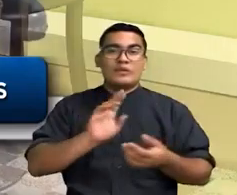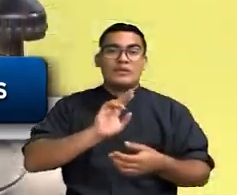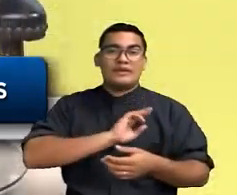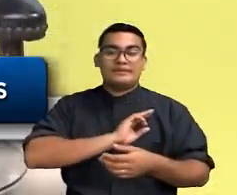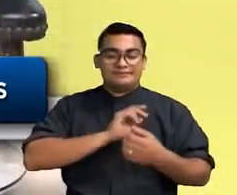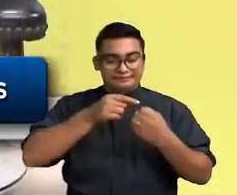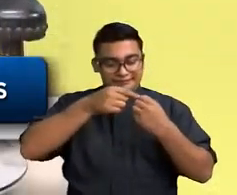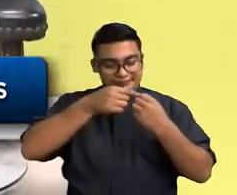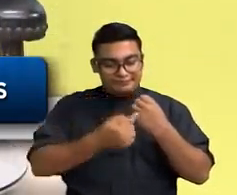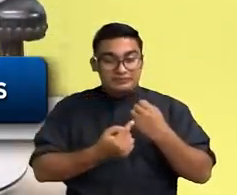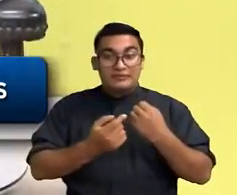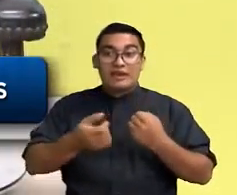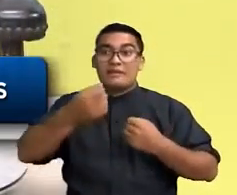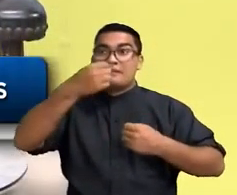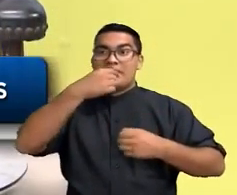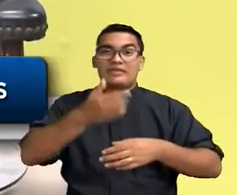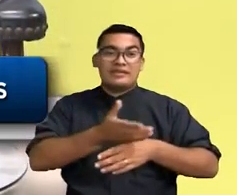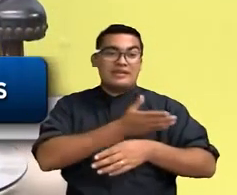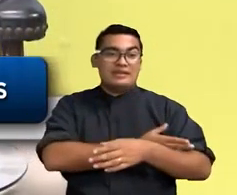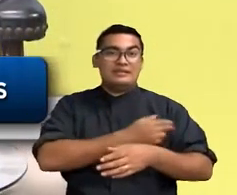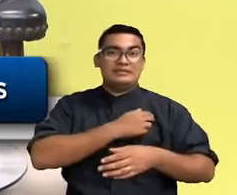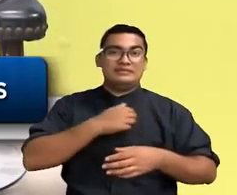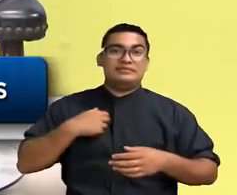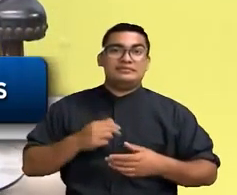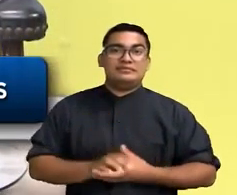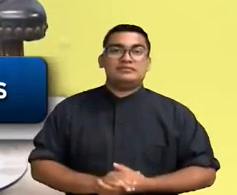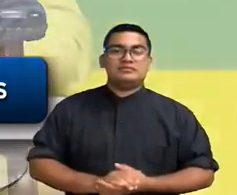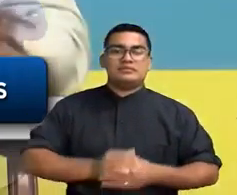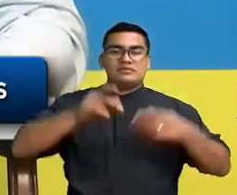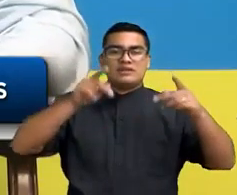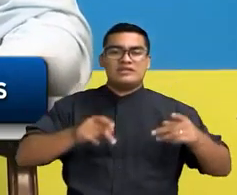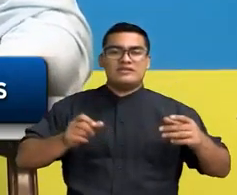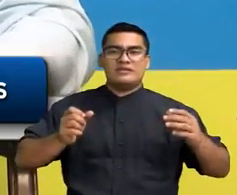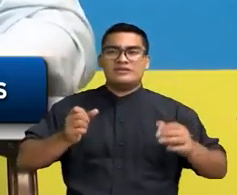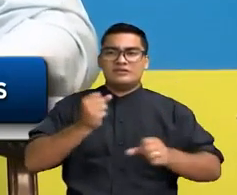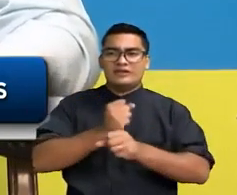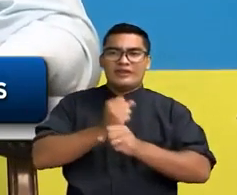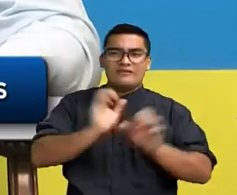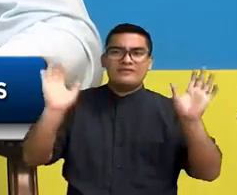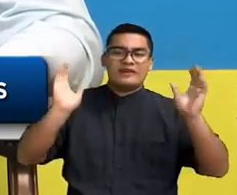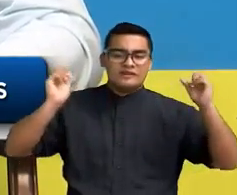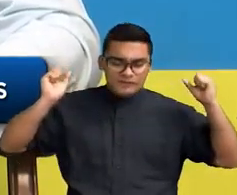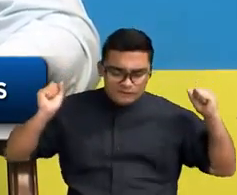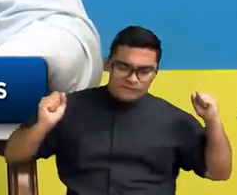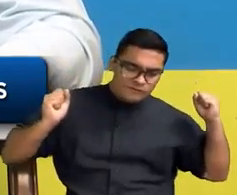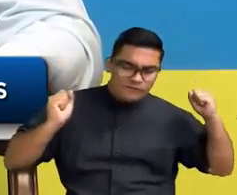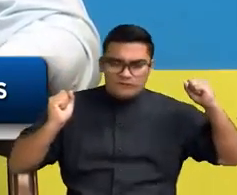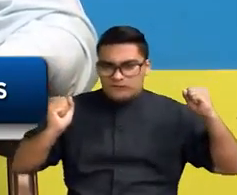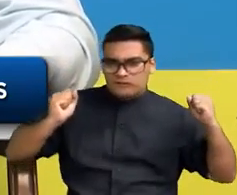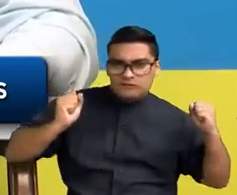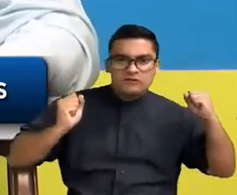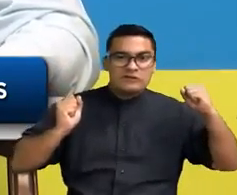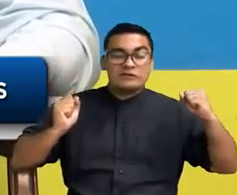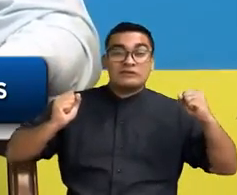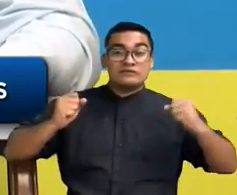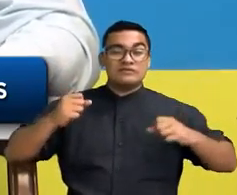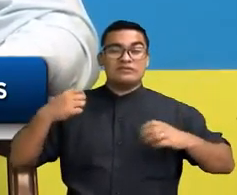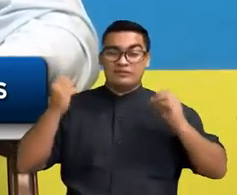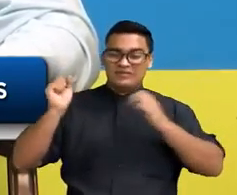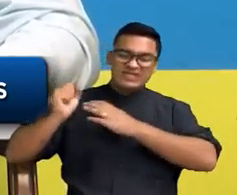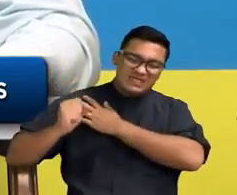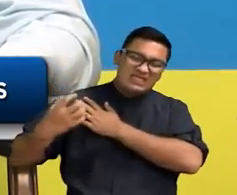tratamiento adecuado en su momento. Otra persona, aparte de los cargadores, ¿quiénes también están expuestos a esta, a esta patología que